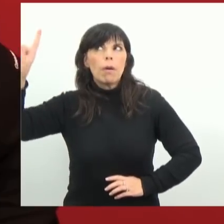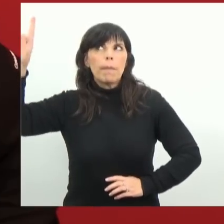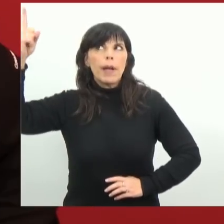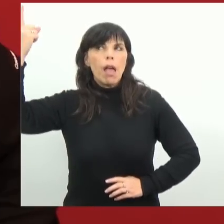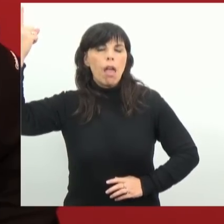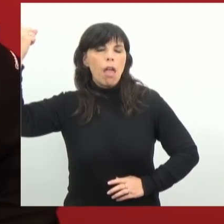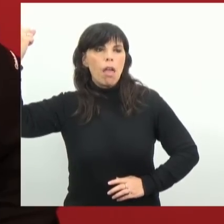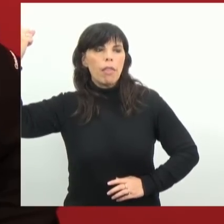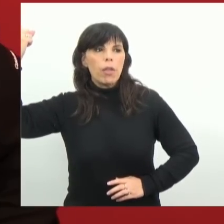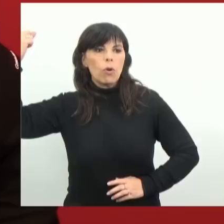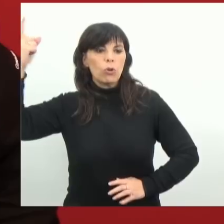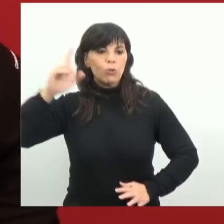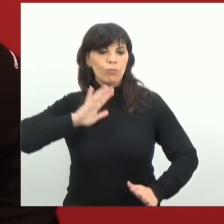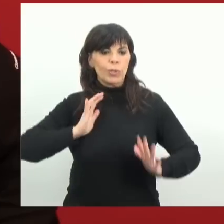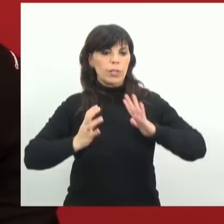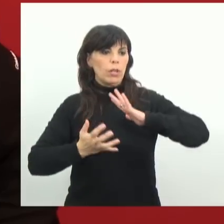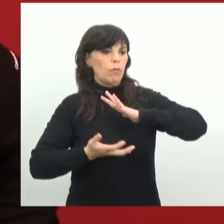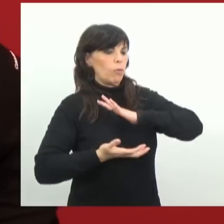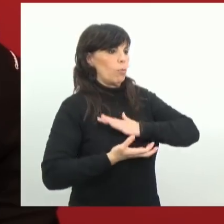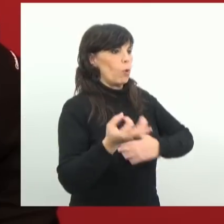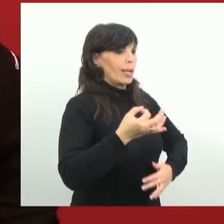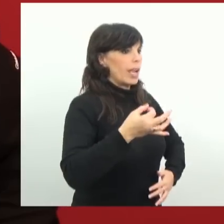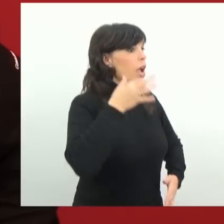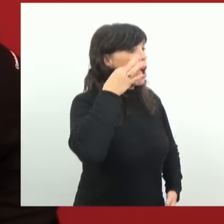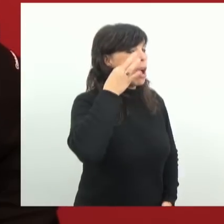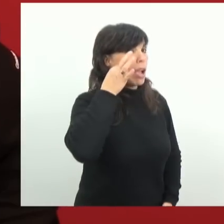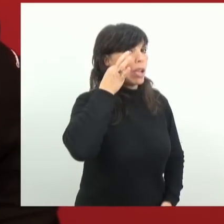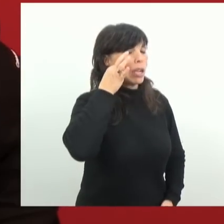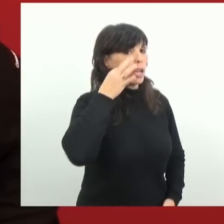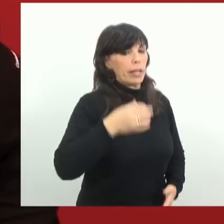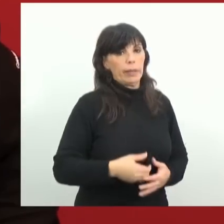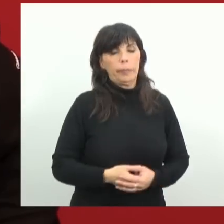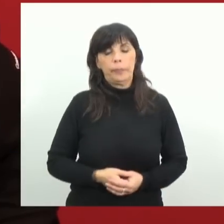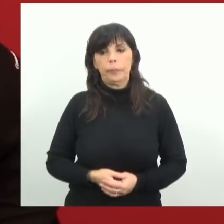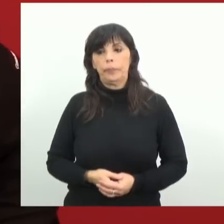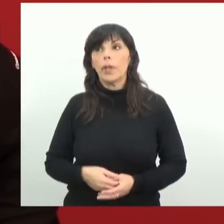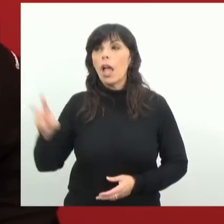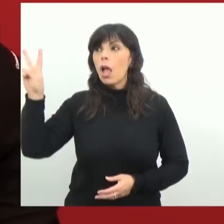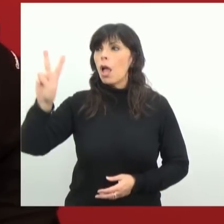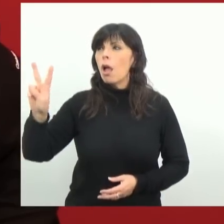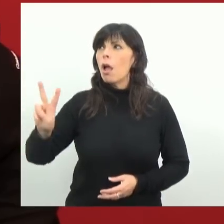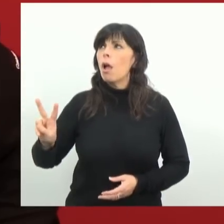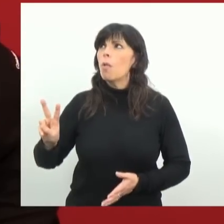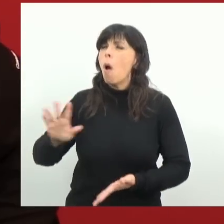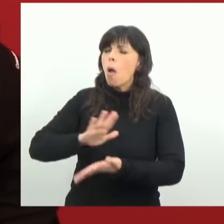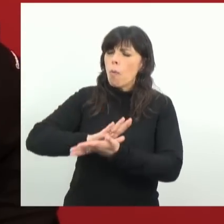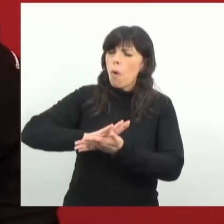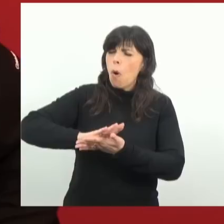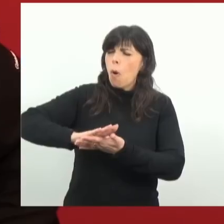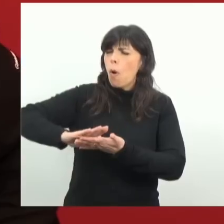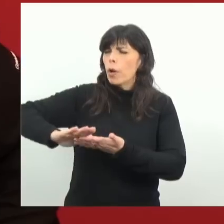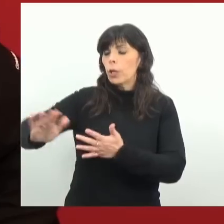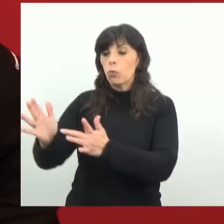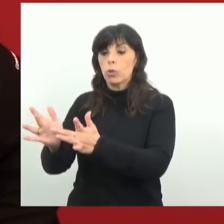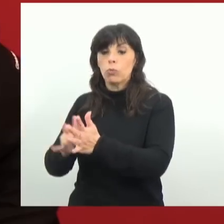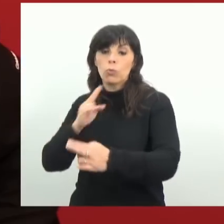El Verbo se hizo carne. El Verbo eterno, el Dios